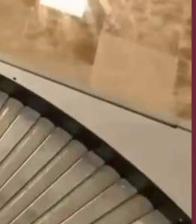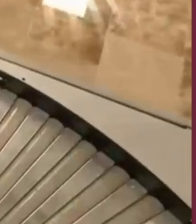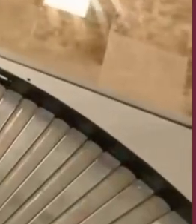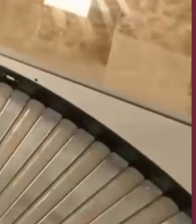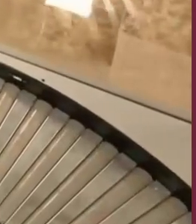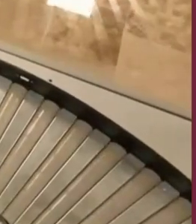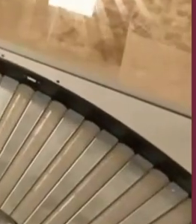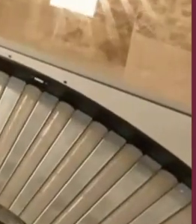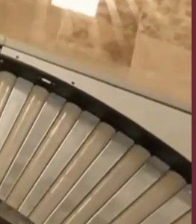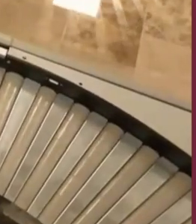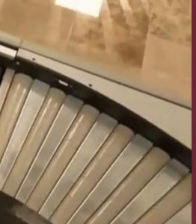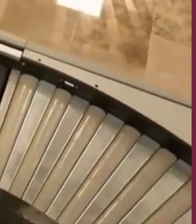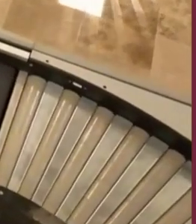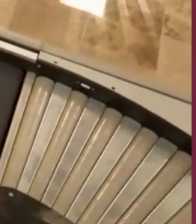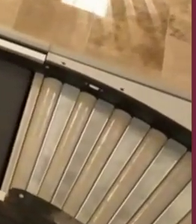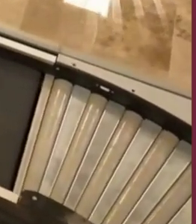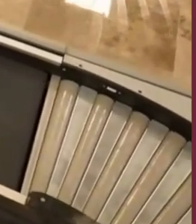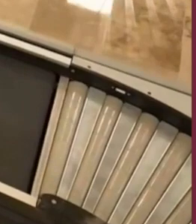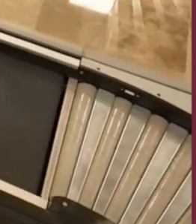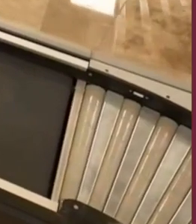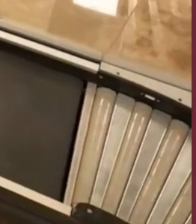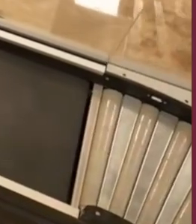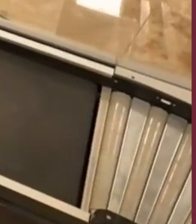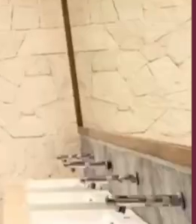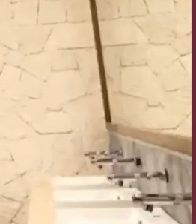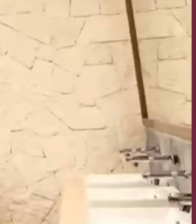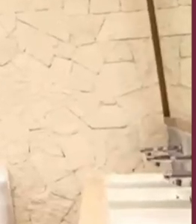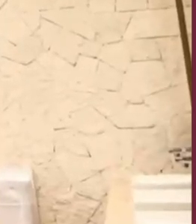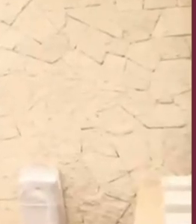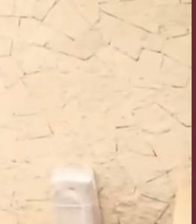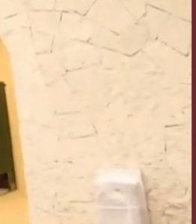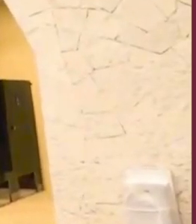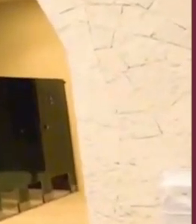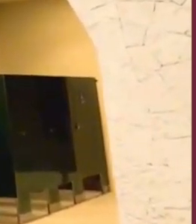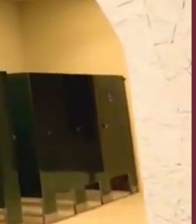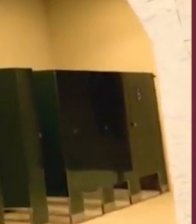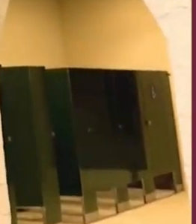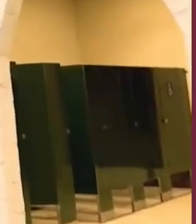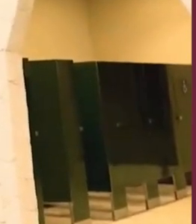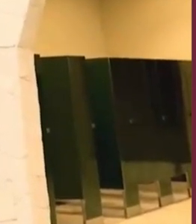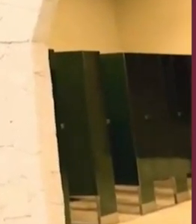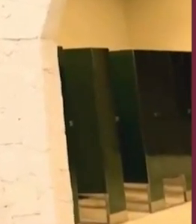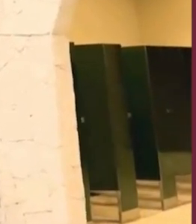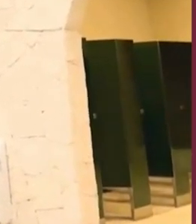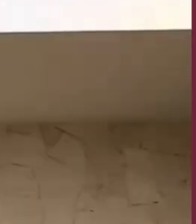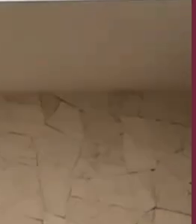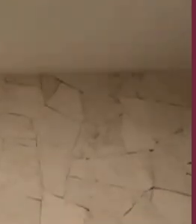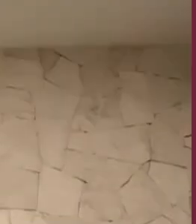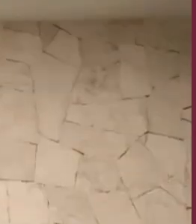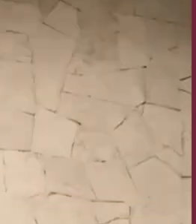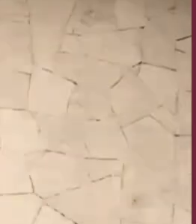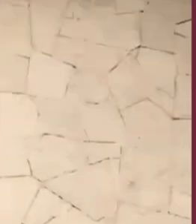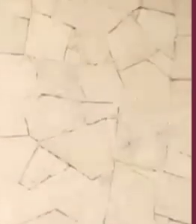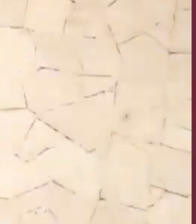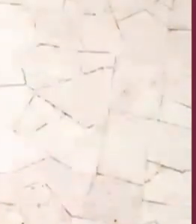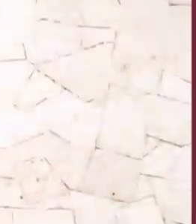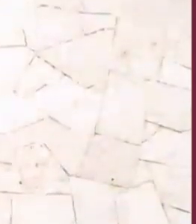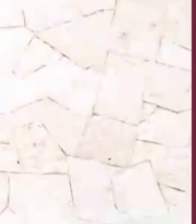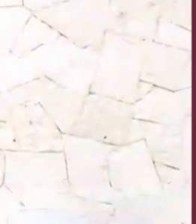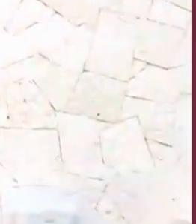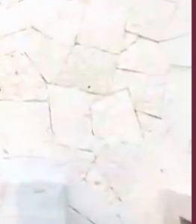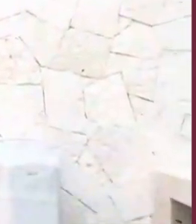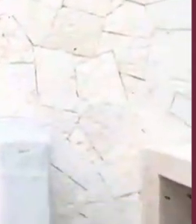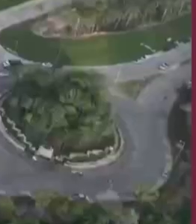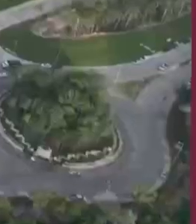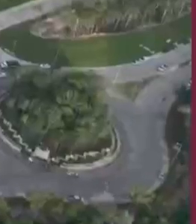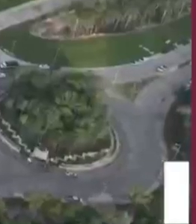tecnología con 4 bandas de reclamo y 2 salones ejecutivos en el nivel superior, y 11 módulos de baños ambientados